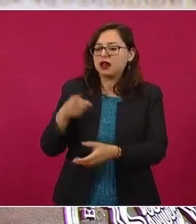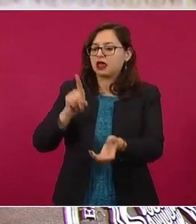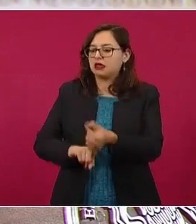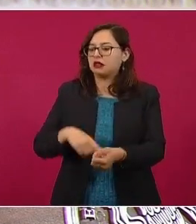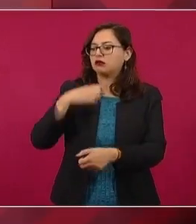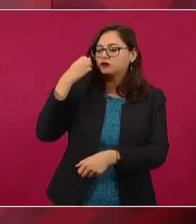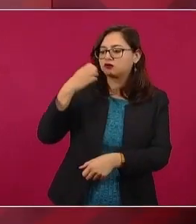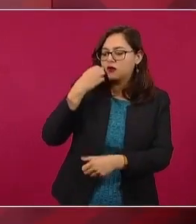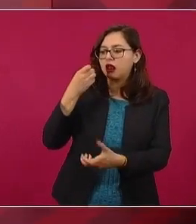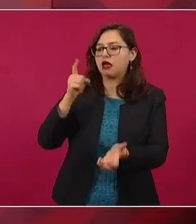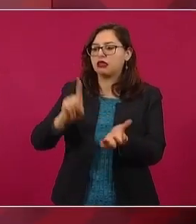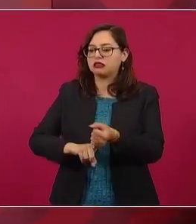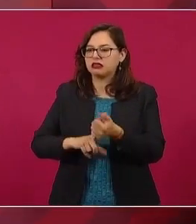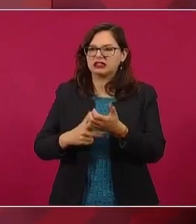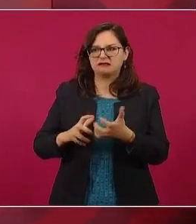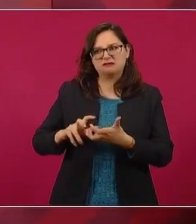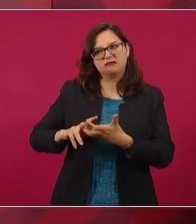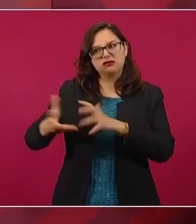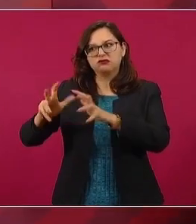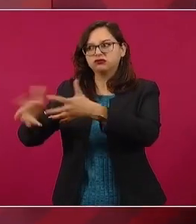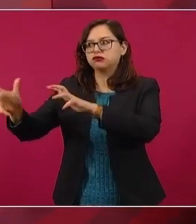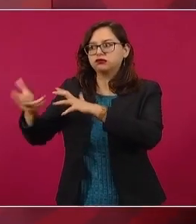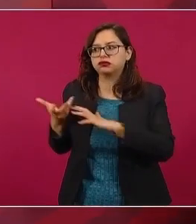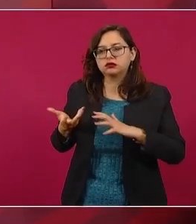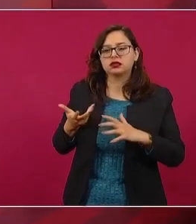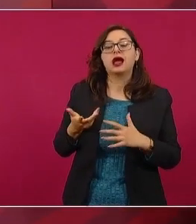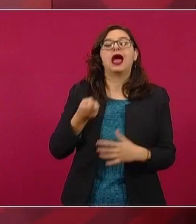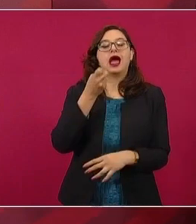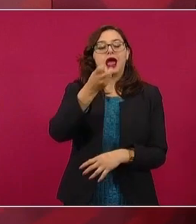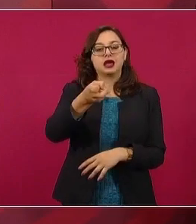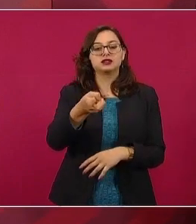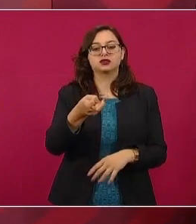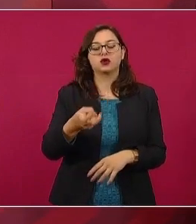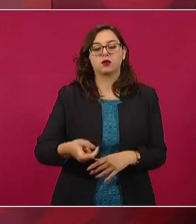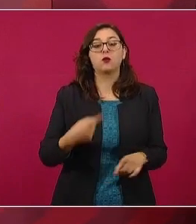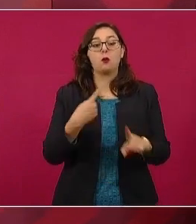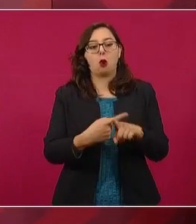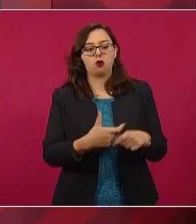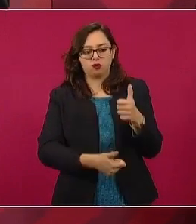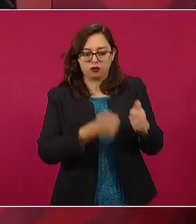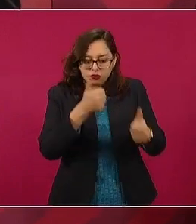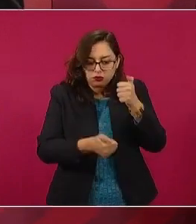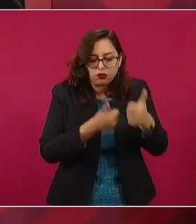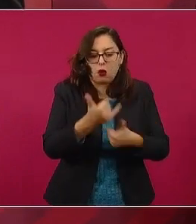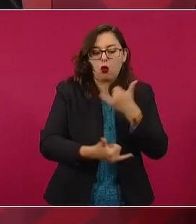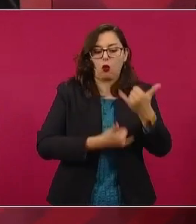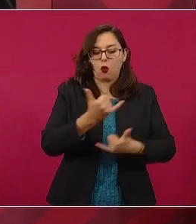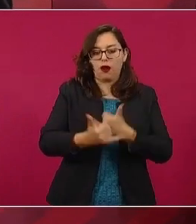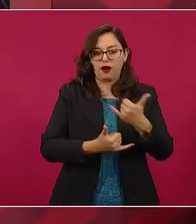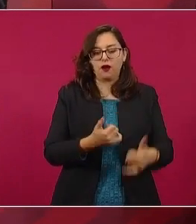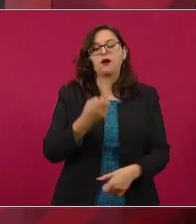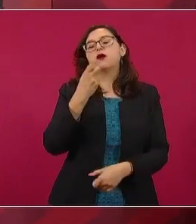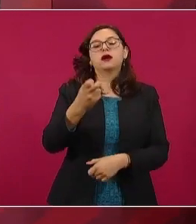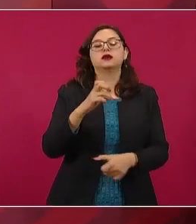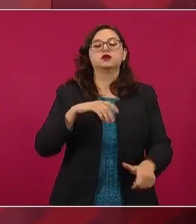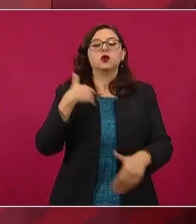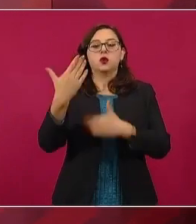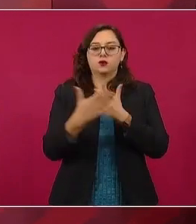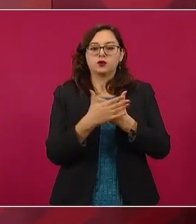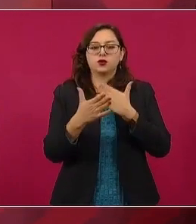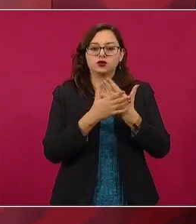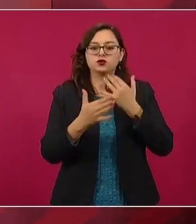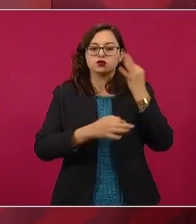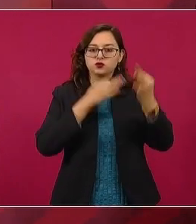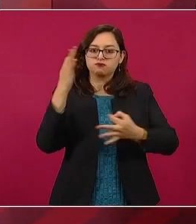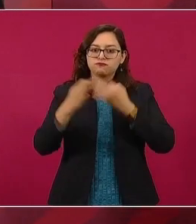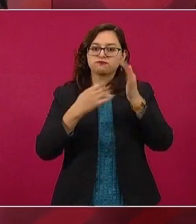y en la calle, ¿no? Entonces, estamos precisamente, esperemos que aquí podamos presentar la campaña, la